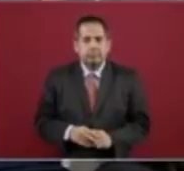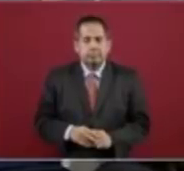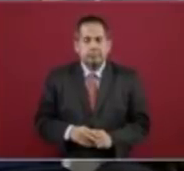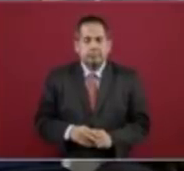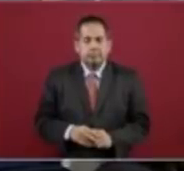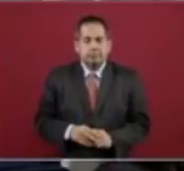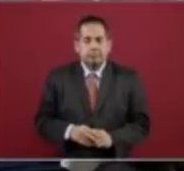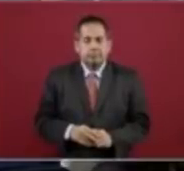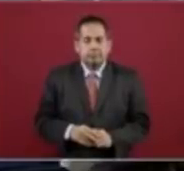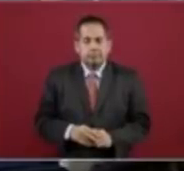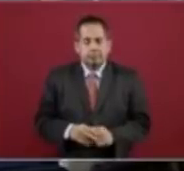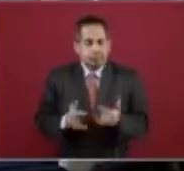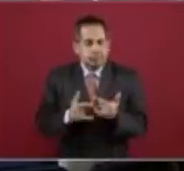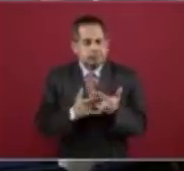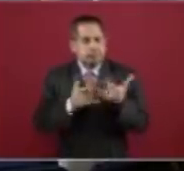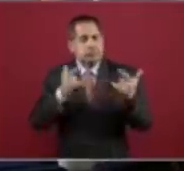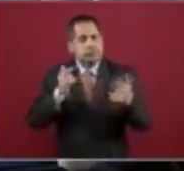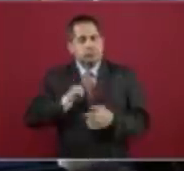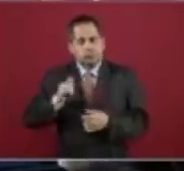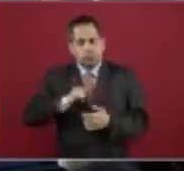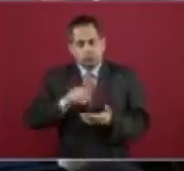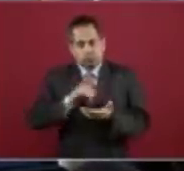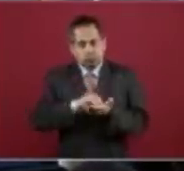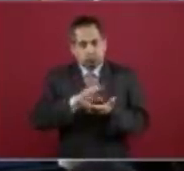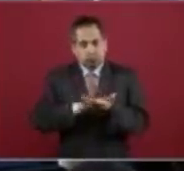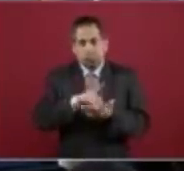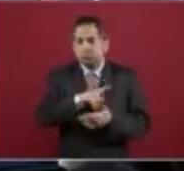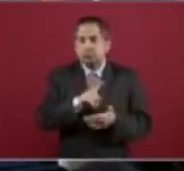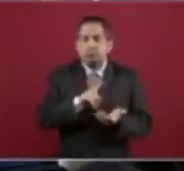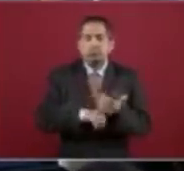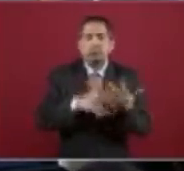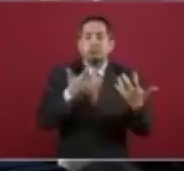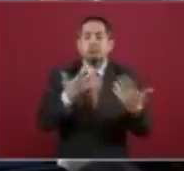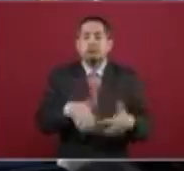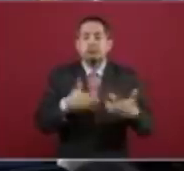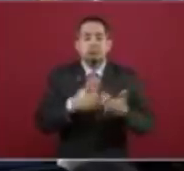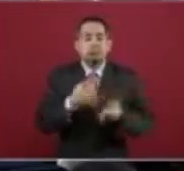Es una parte histórica, que es la fábrica de armas.